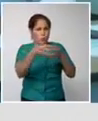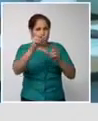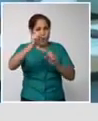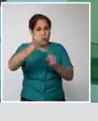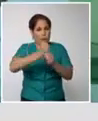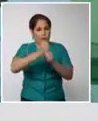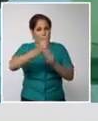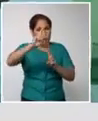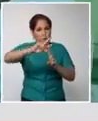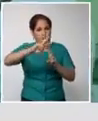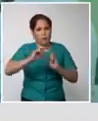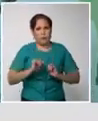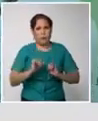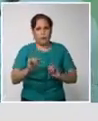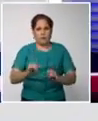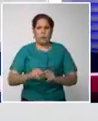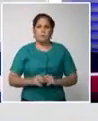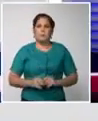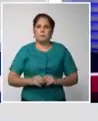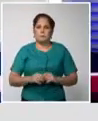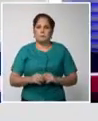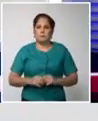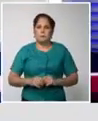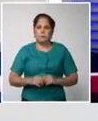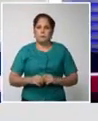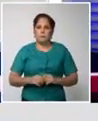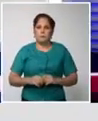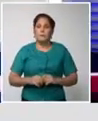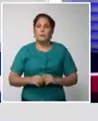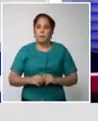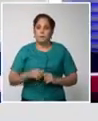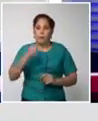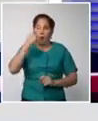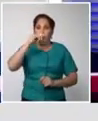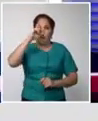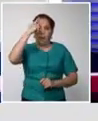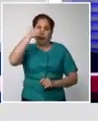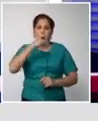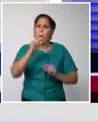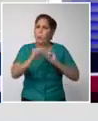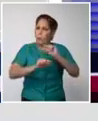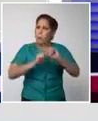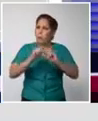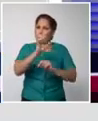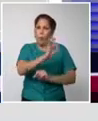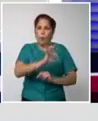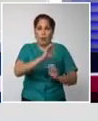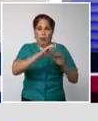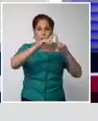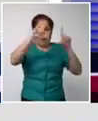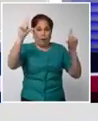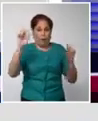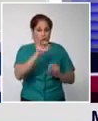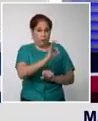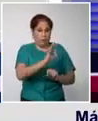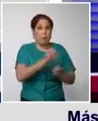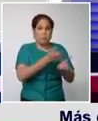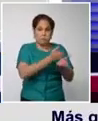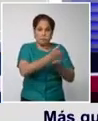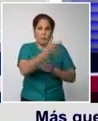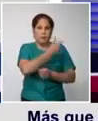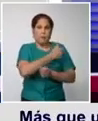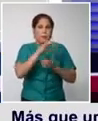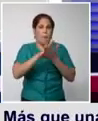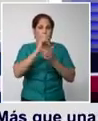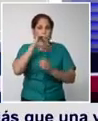Sistema Informativo de la Televisión Cubana. Abdala, que progresa en el oriente del país, y también Mambisa. De Mambisa